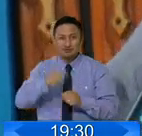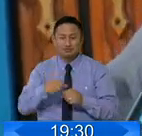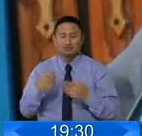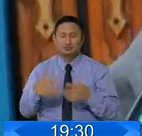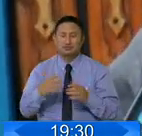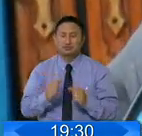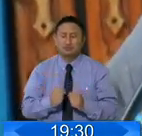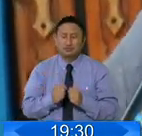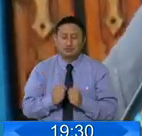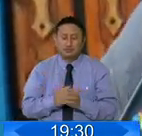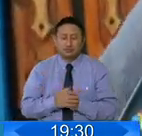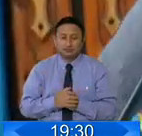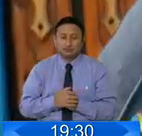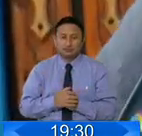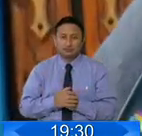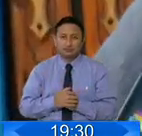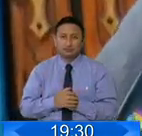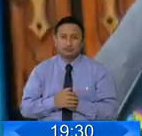recordar,